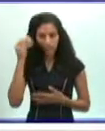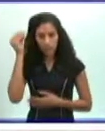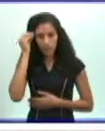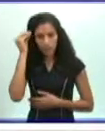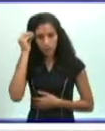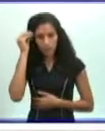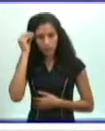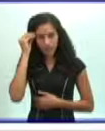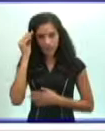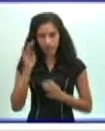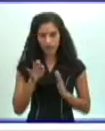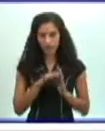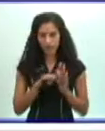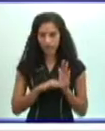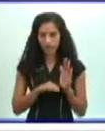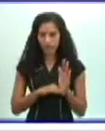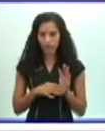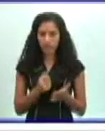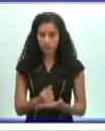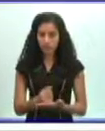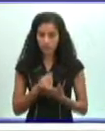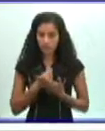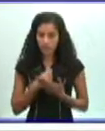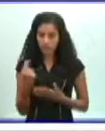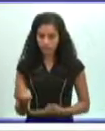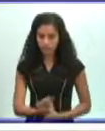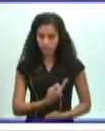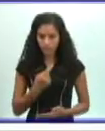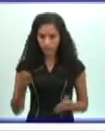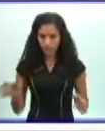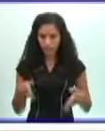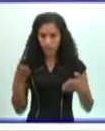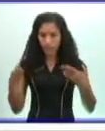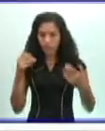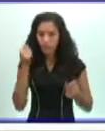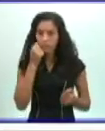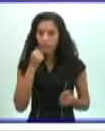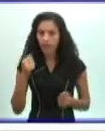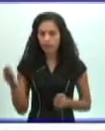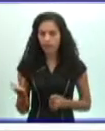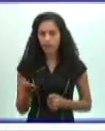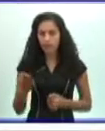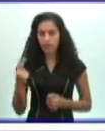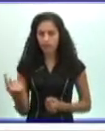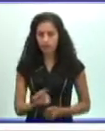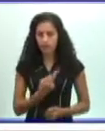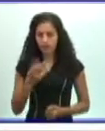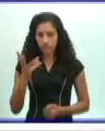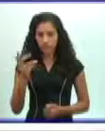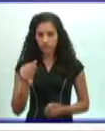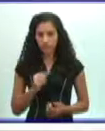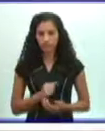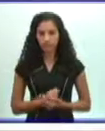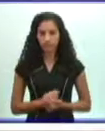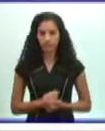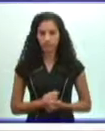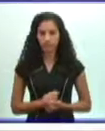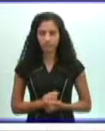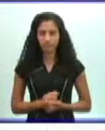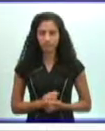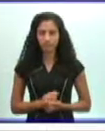estas propiedades que nos permitirán desarrollar más rápidamente nuestros cálculos.